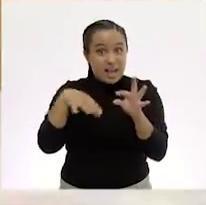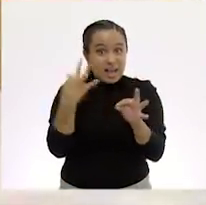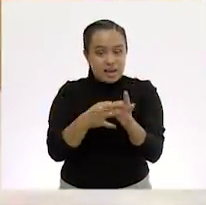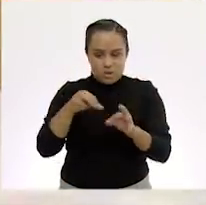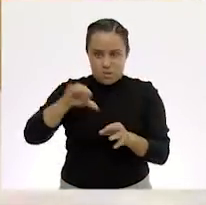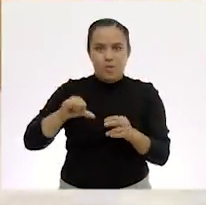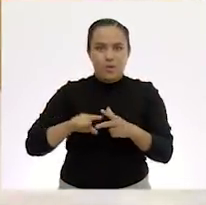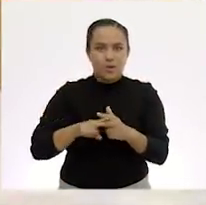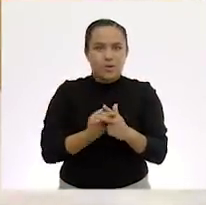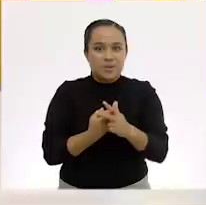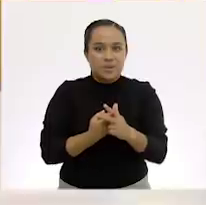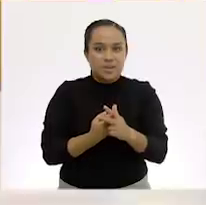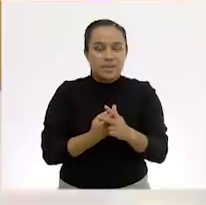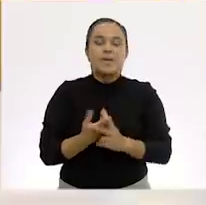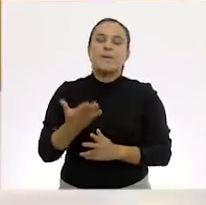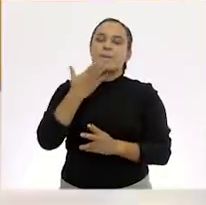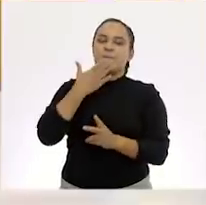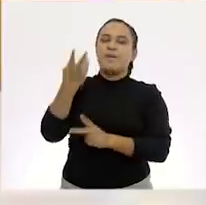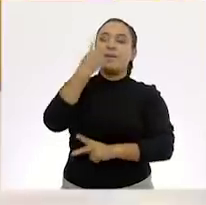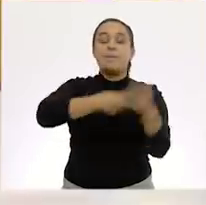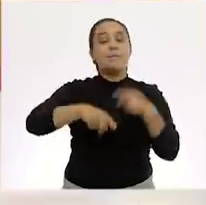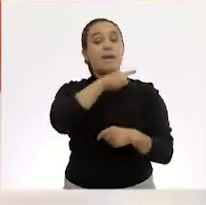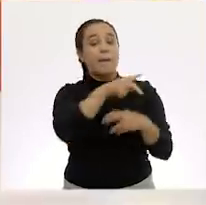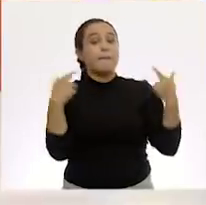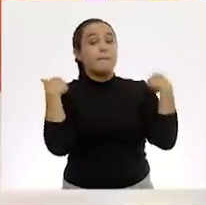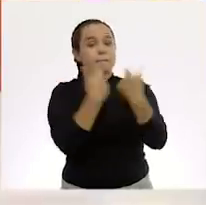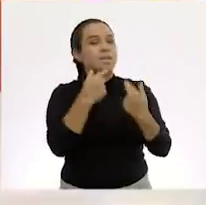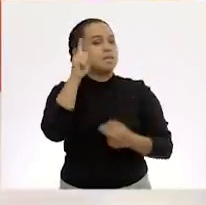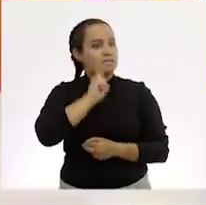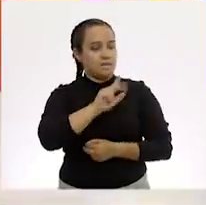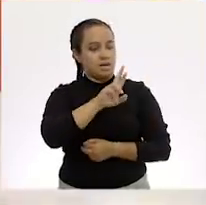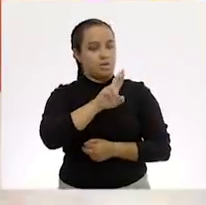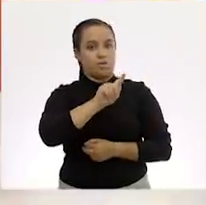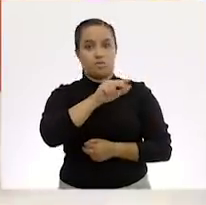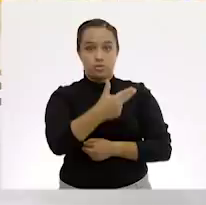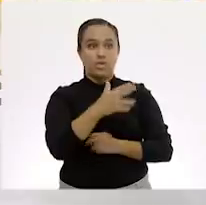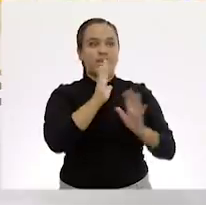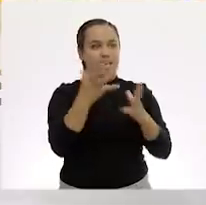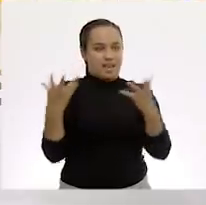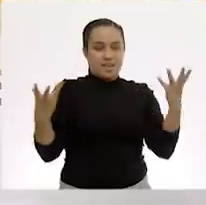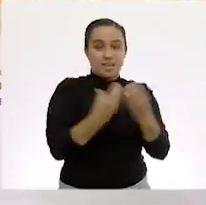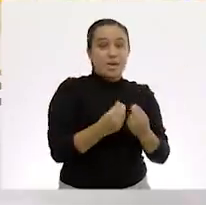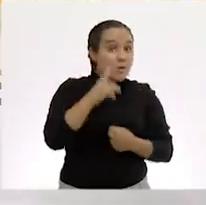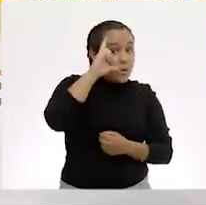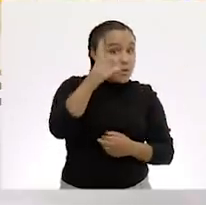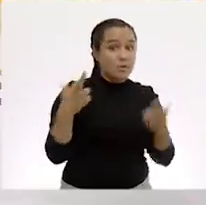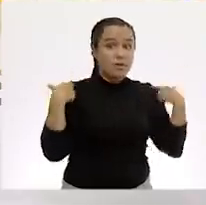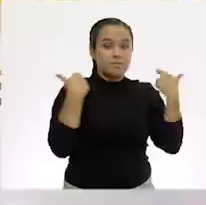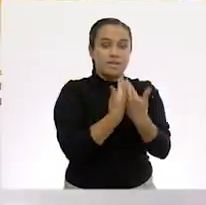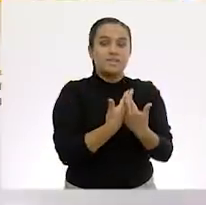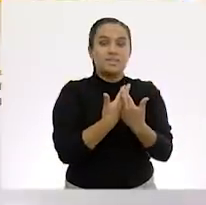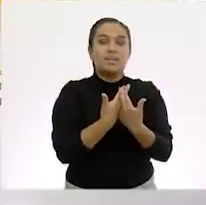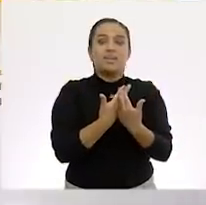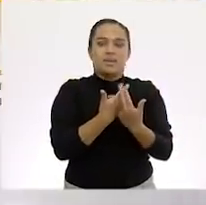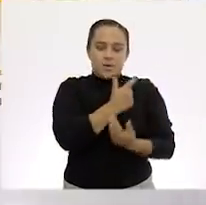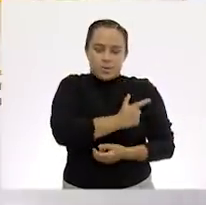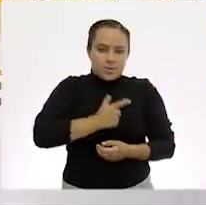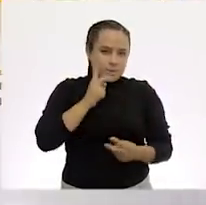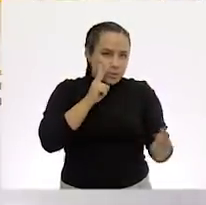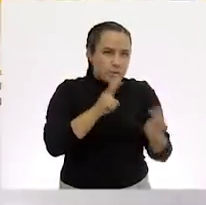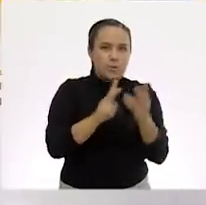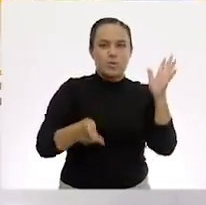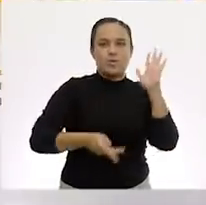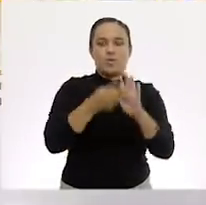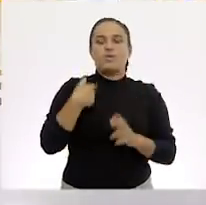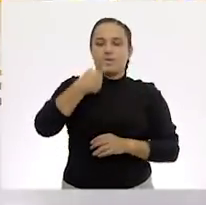para comenzar. Vamos a darle la bienvenida a la maestra Ruth, que ya está aquí con nosotros. Hola maestra, qué gusto verte otra vez, te